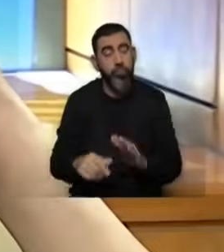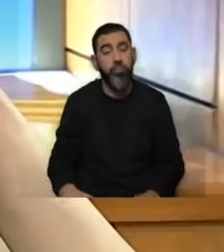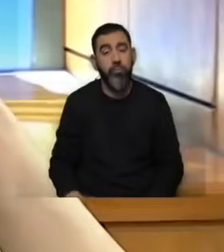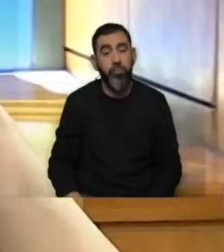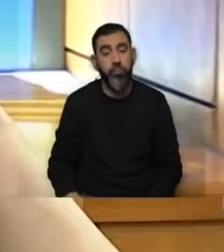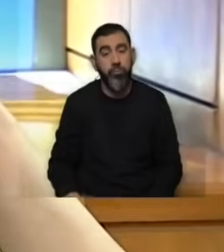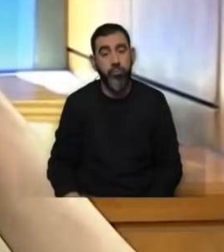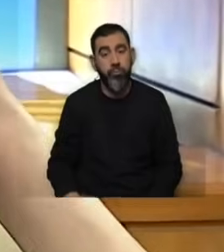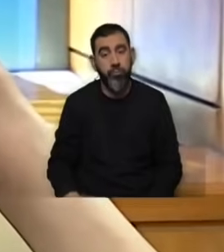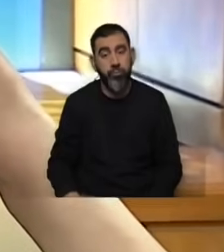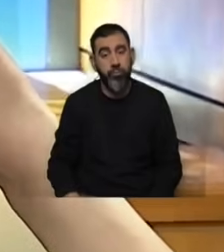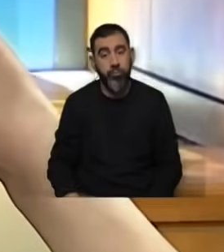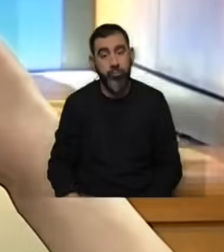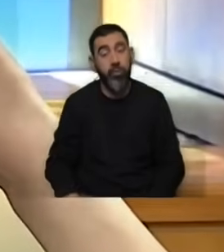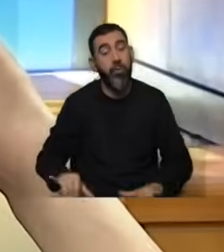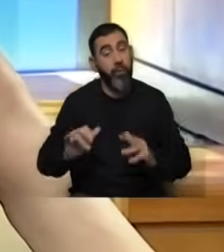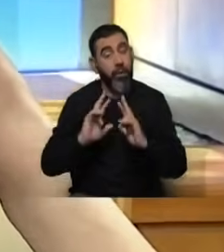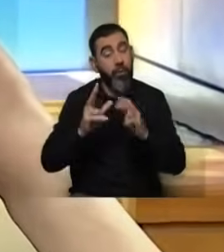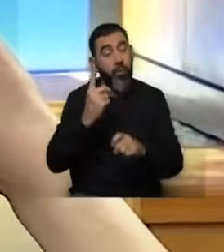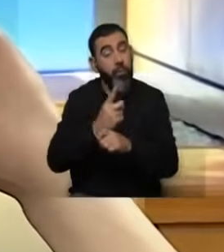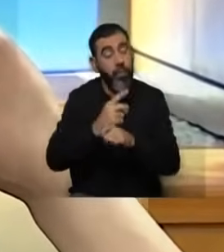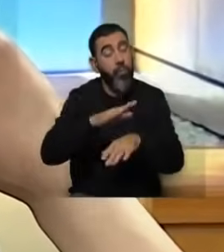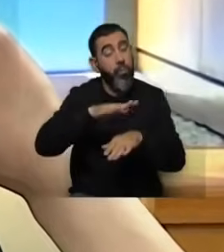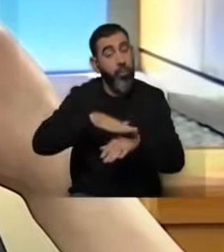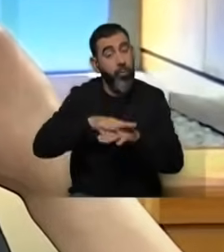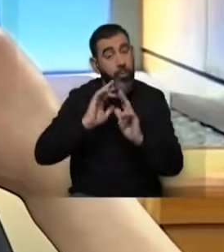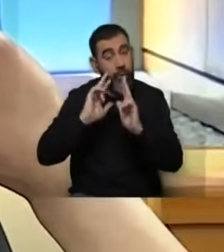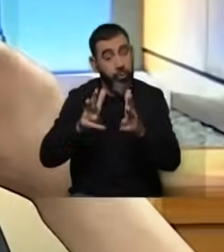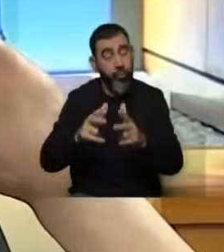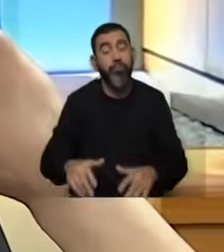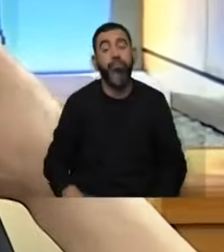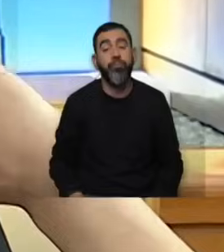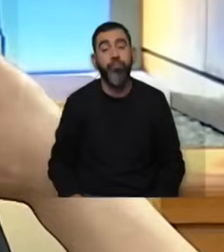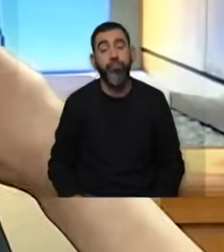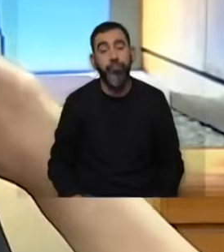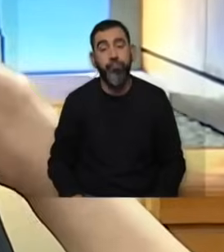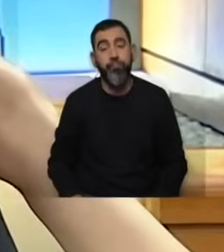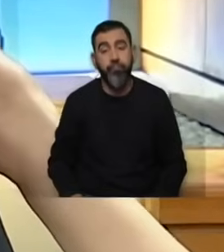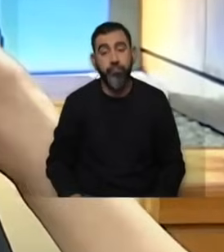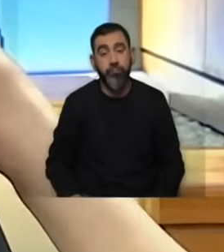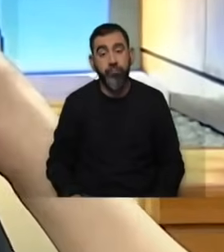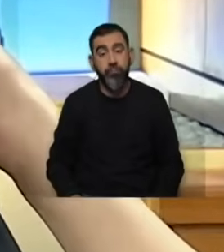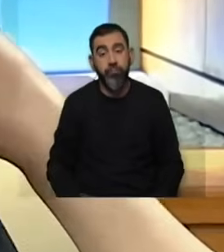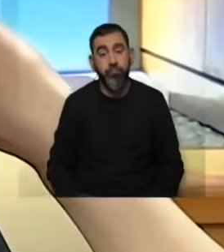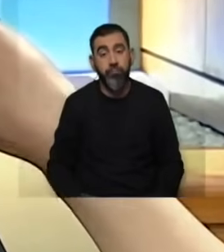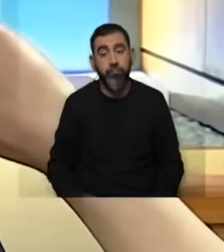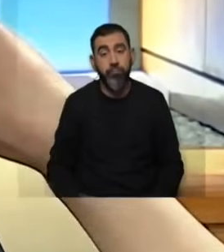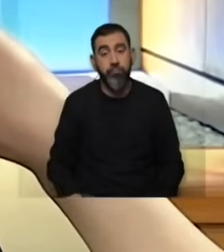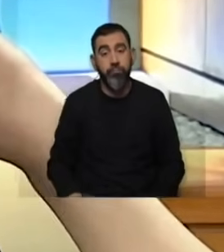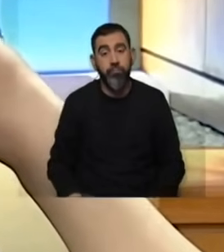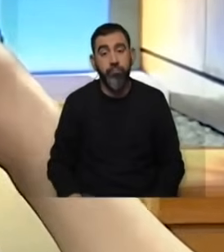preguntas que los hemos venido reiterando desde el principio de la discusión y que naturalmente entendemos